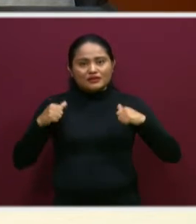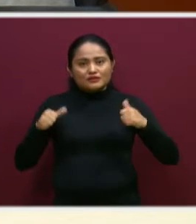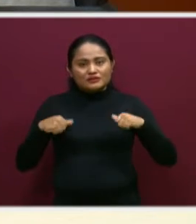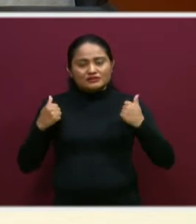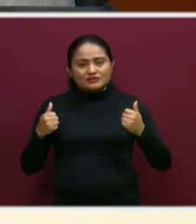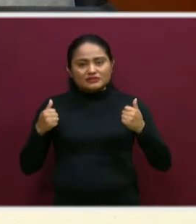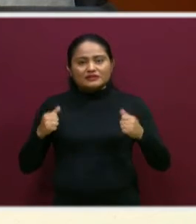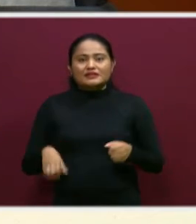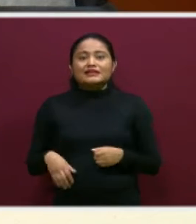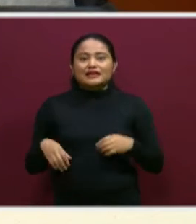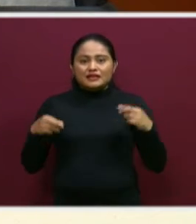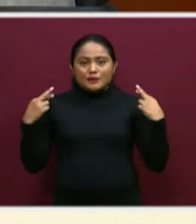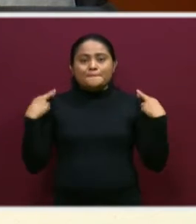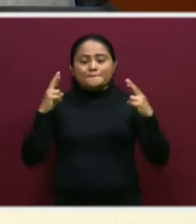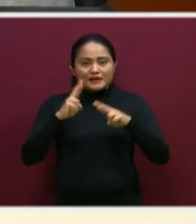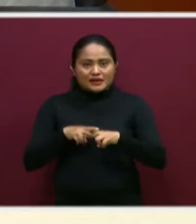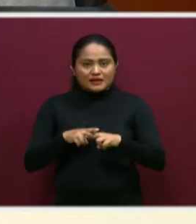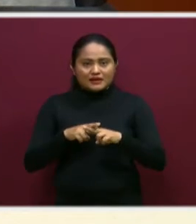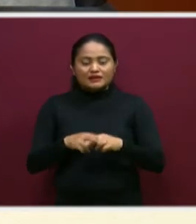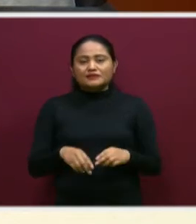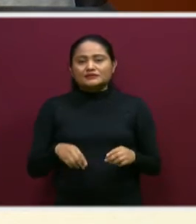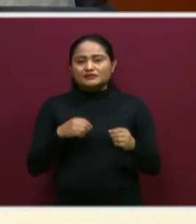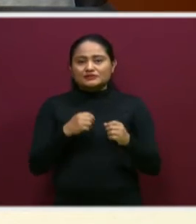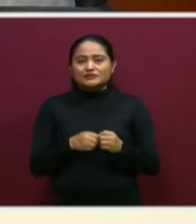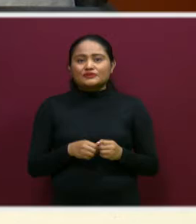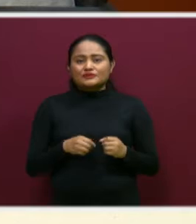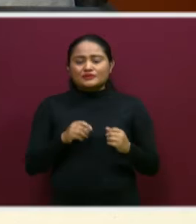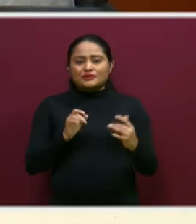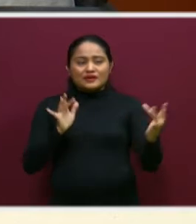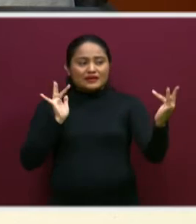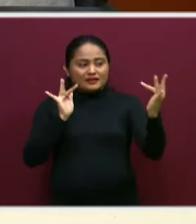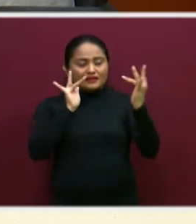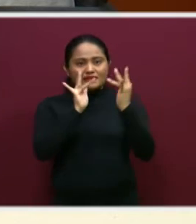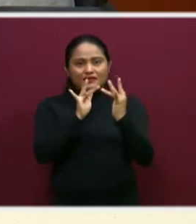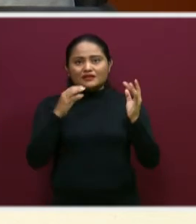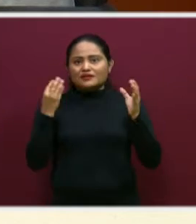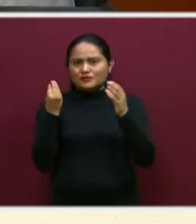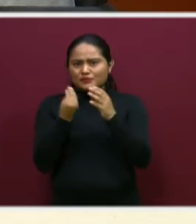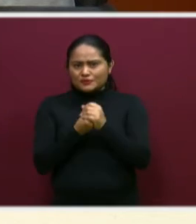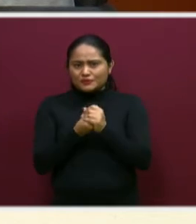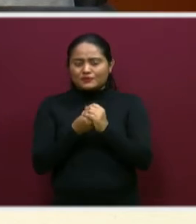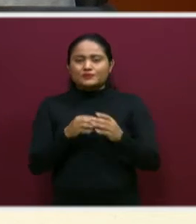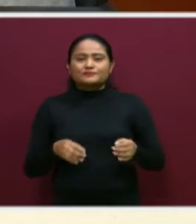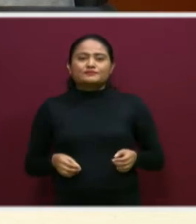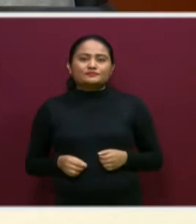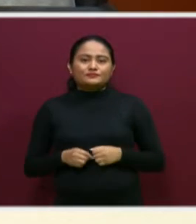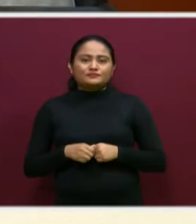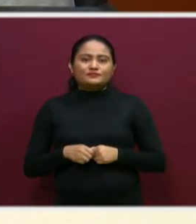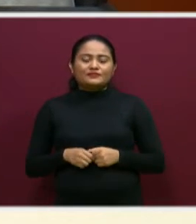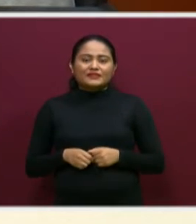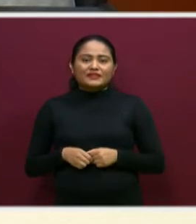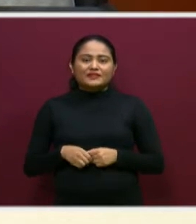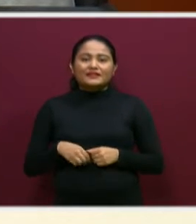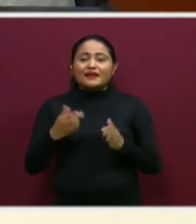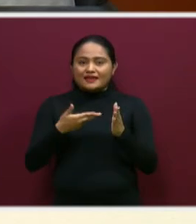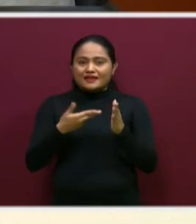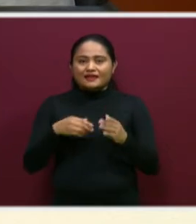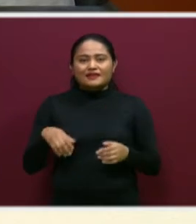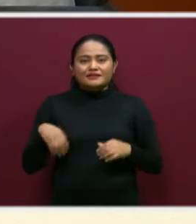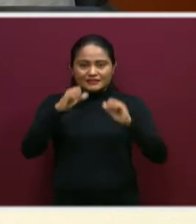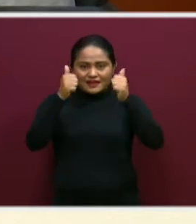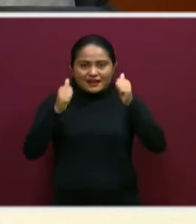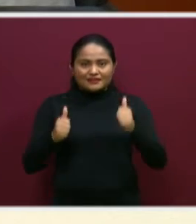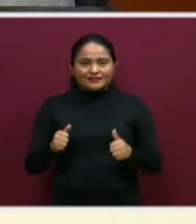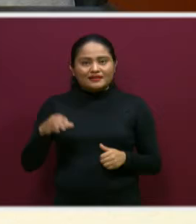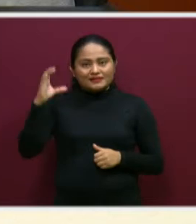en la modalidad online comunicación sincronía síncrona en esta oferta de talleres de arte y talleres de ciencia que me parece si empezamos con